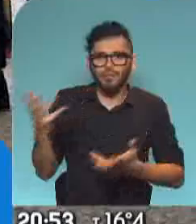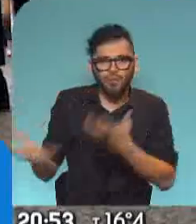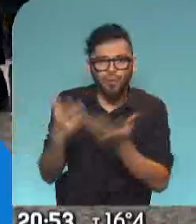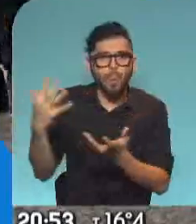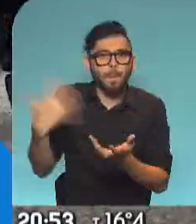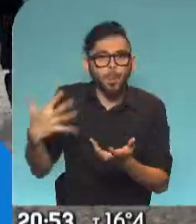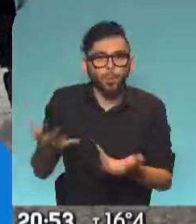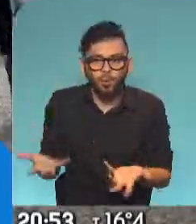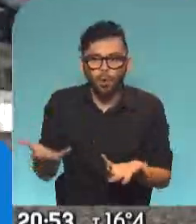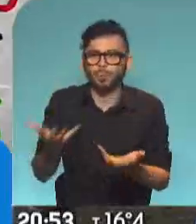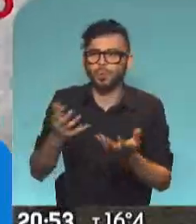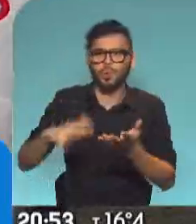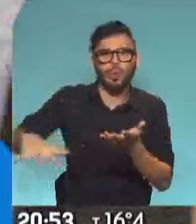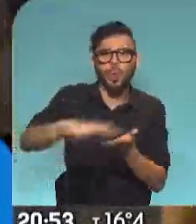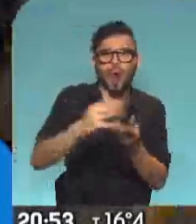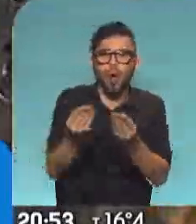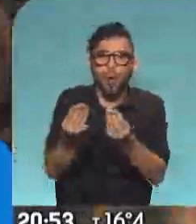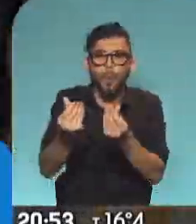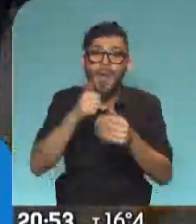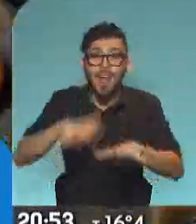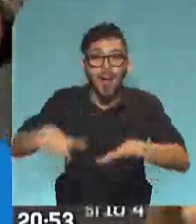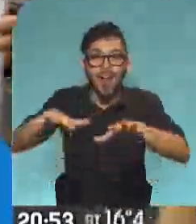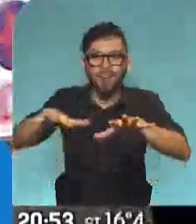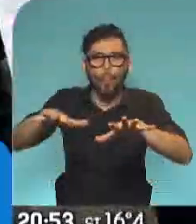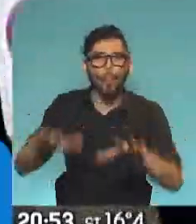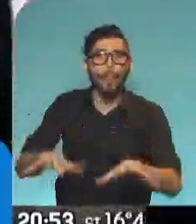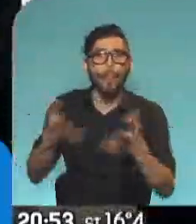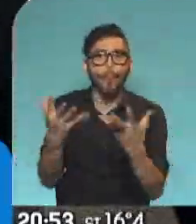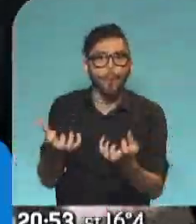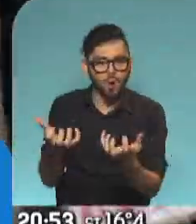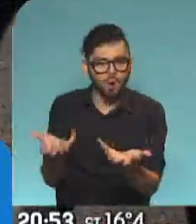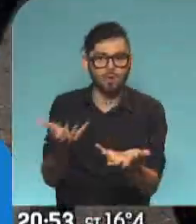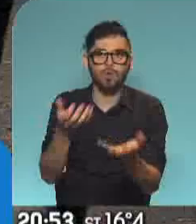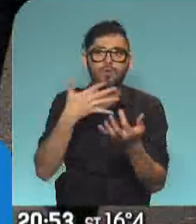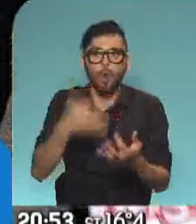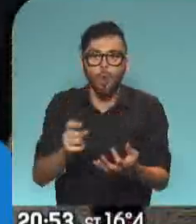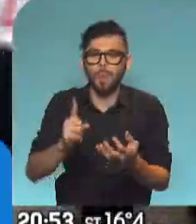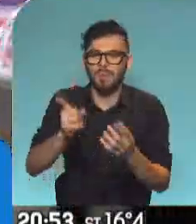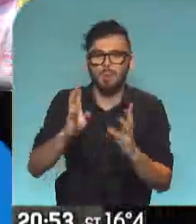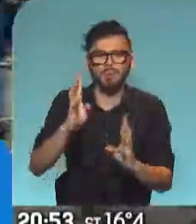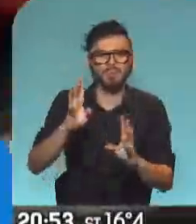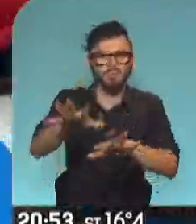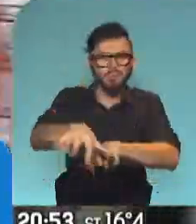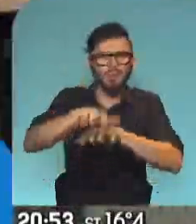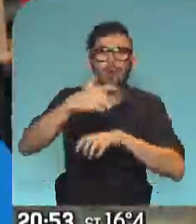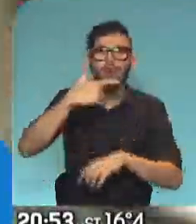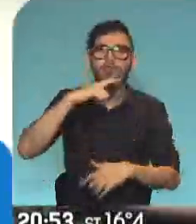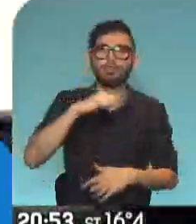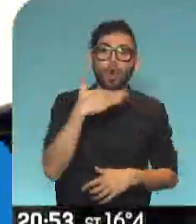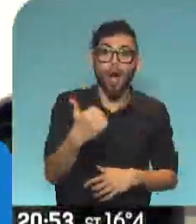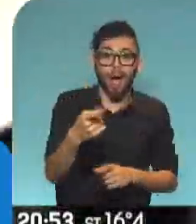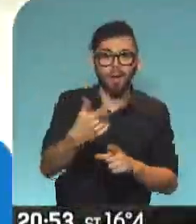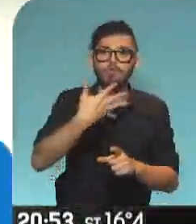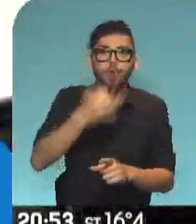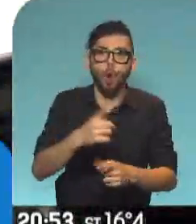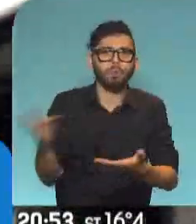habiendo de humedales, de bosques, todo alrededor del negocio inmobiliario, del negocio de la soja. Y la consigna de la movilización, que es muy